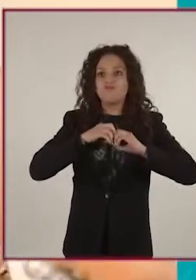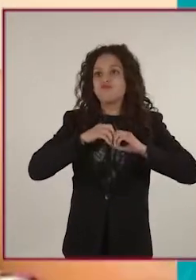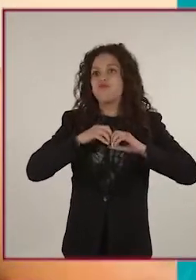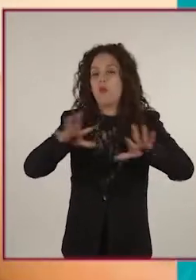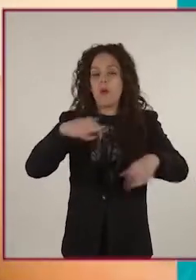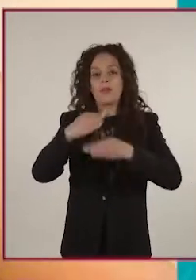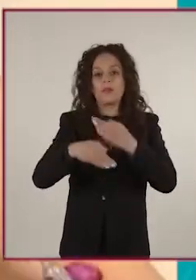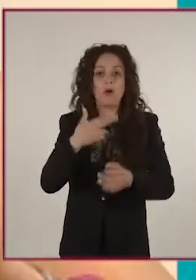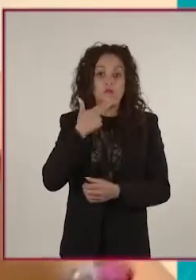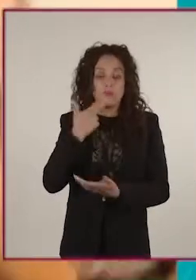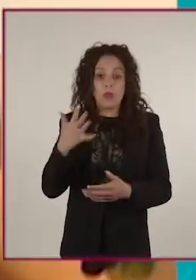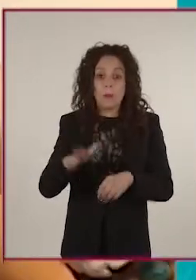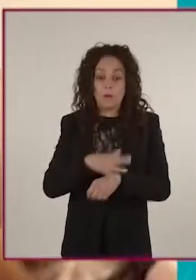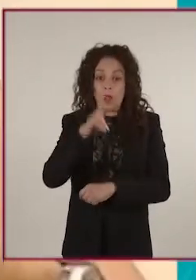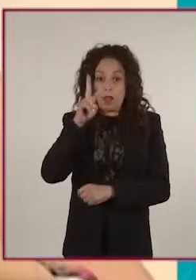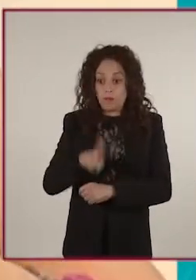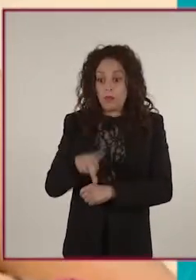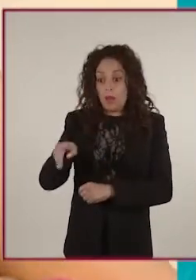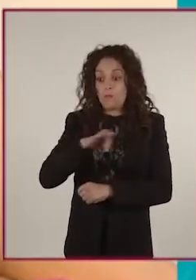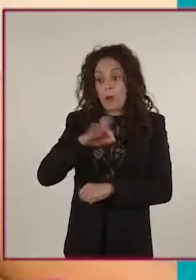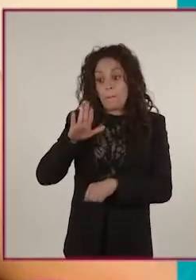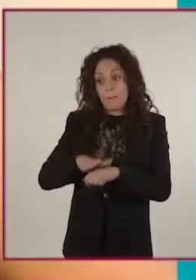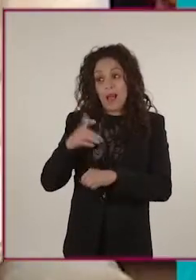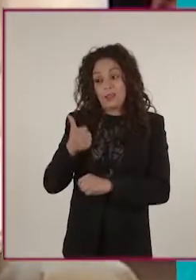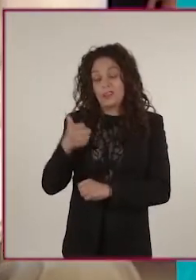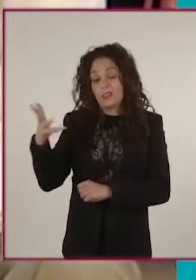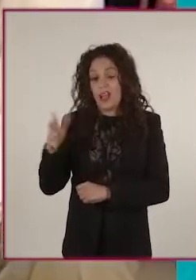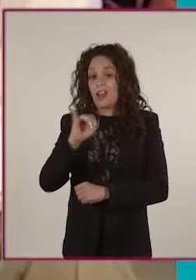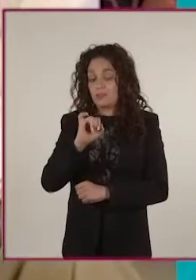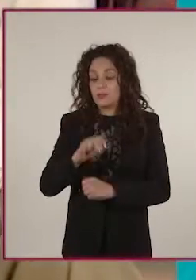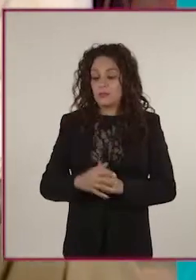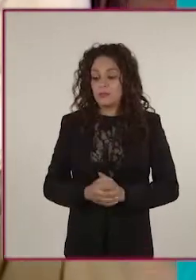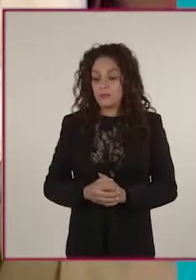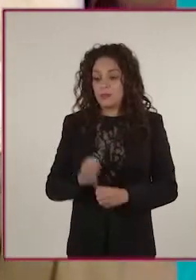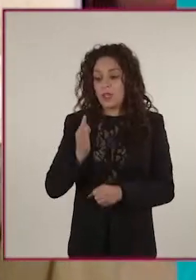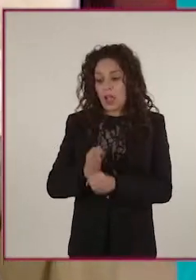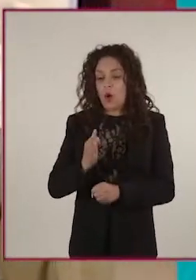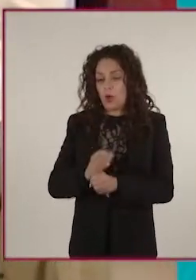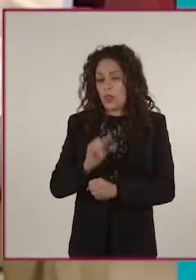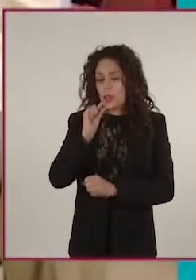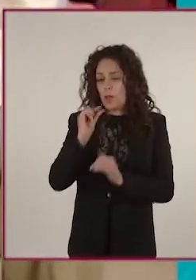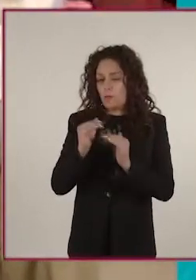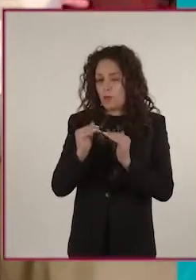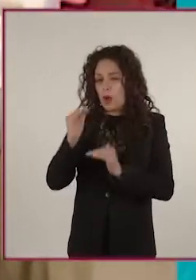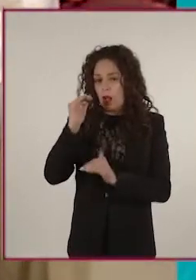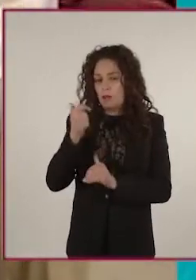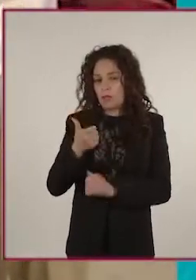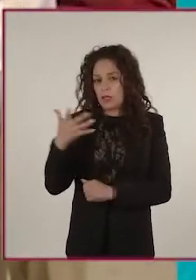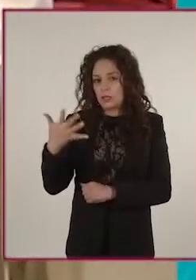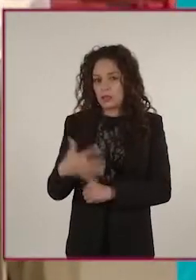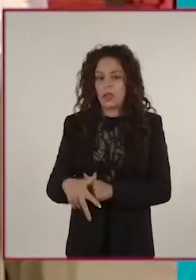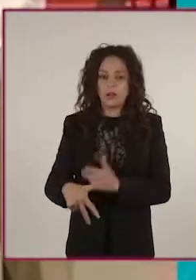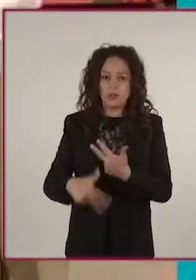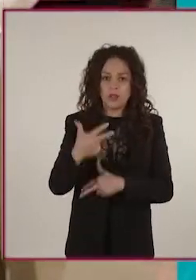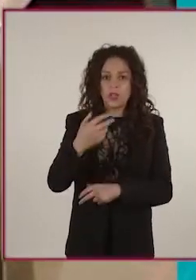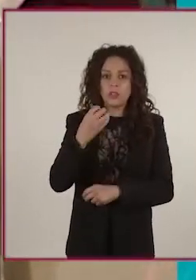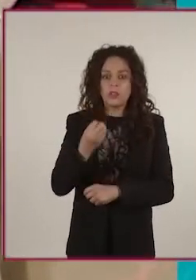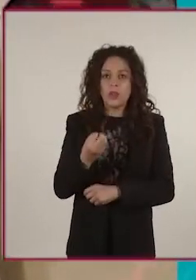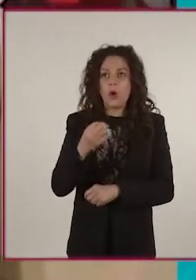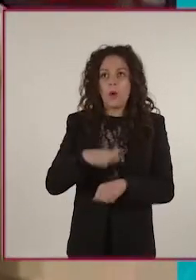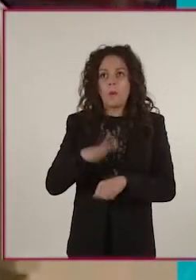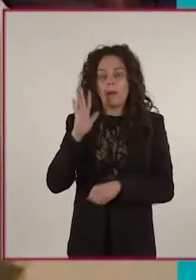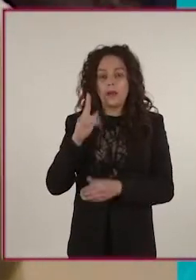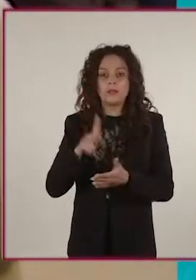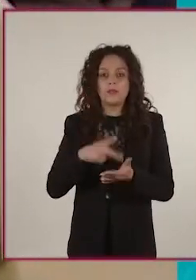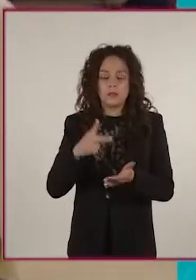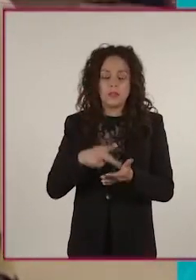actualmente sería muy caro, mucho más caro de... Actualmente es un poco más caro, como te decía, es como de unas 3 a 5 veces más costoso que el